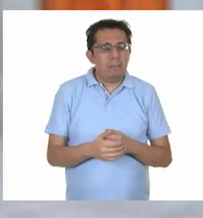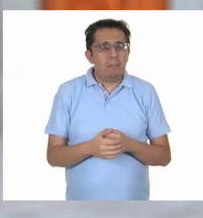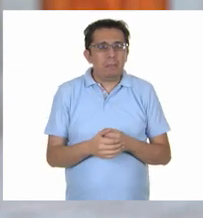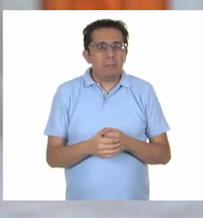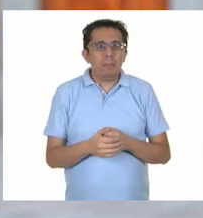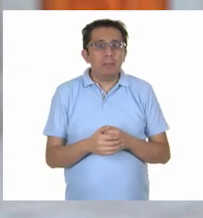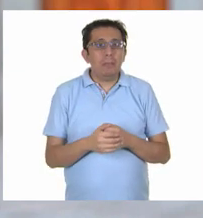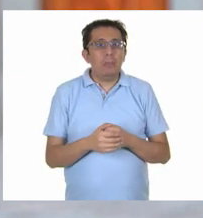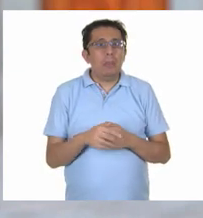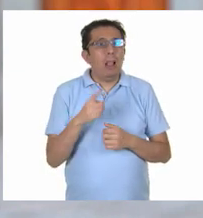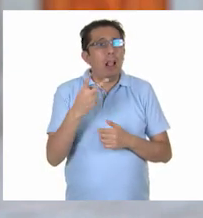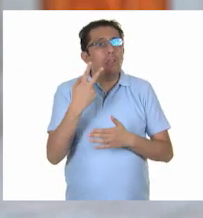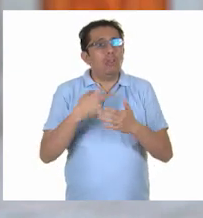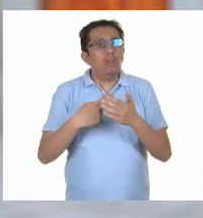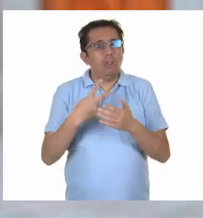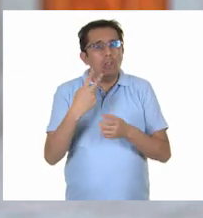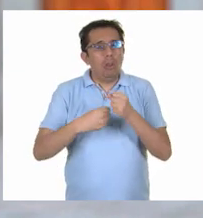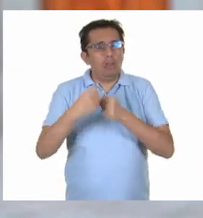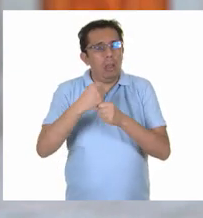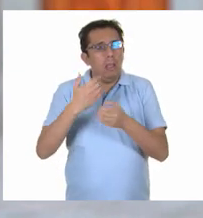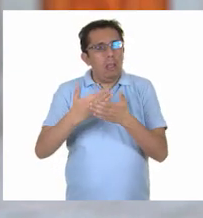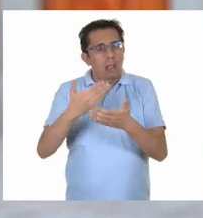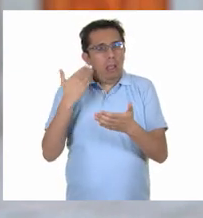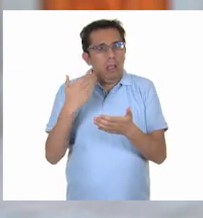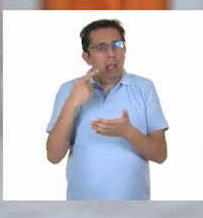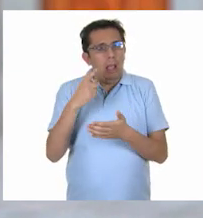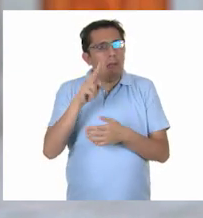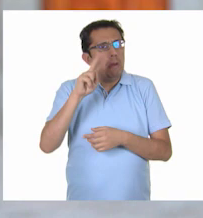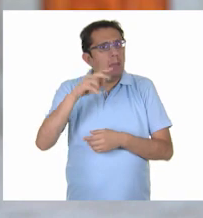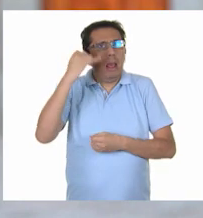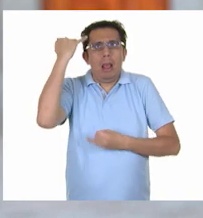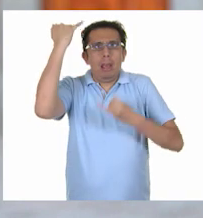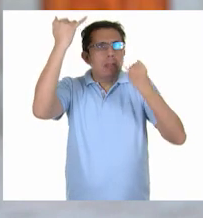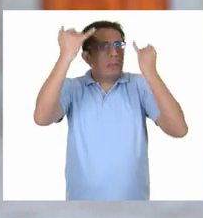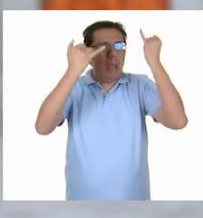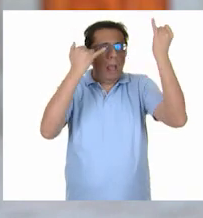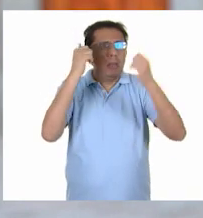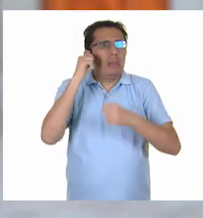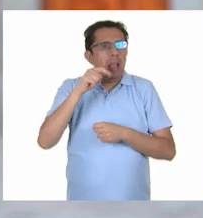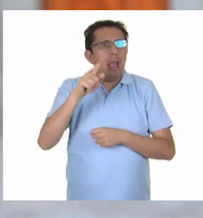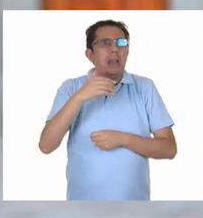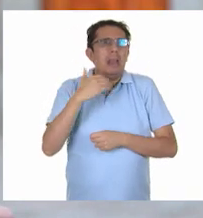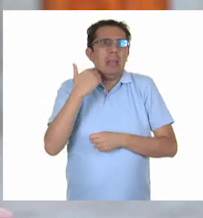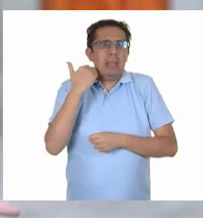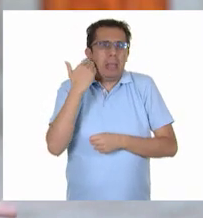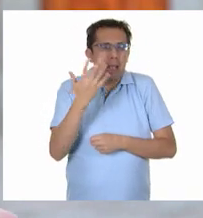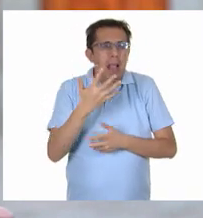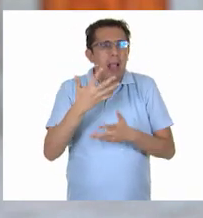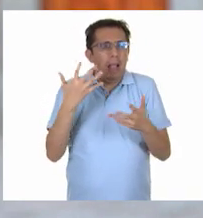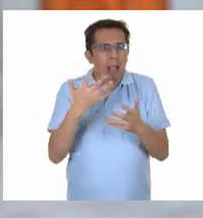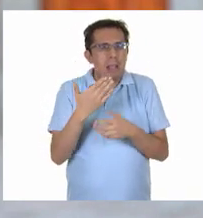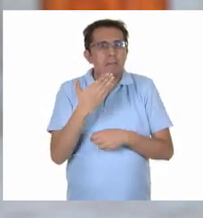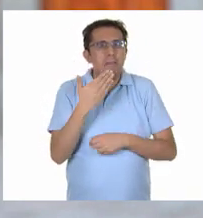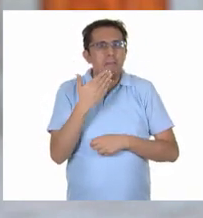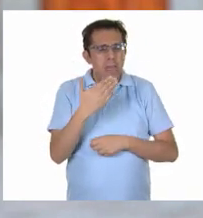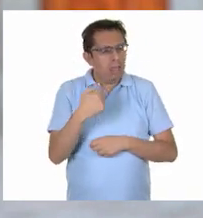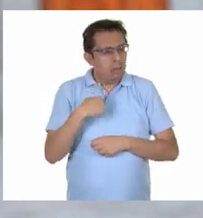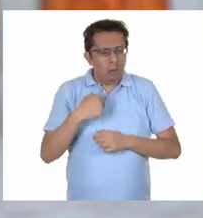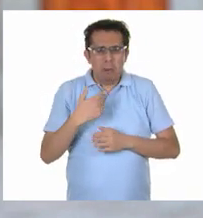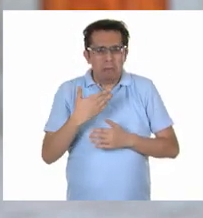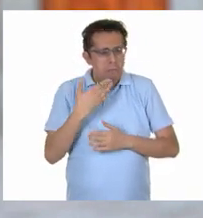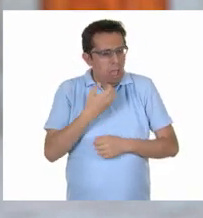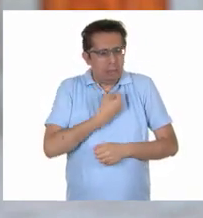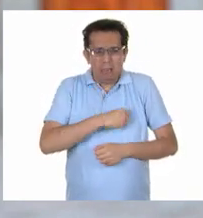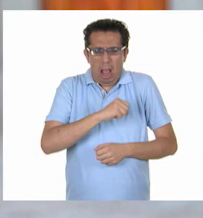Entonces él, esos 2 años antes, por eso digo que era muy visionario, porque él insistía, pero estaba bien físicamente. Y